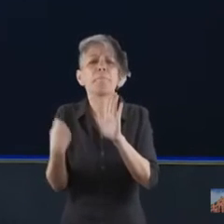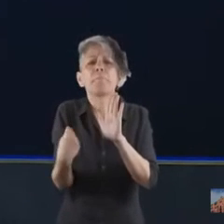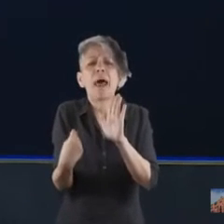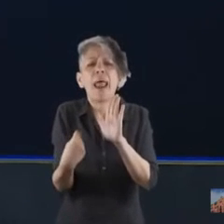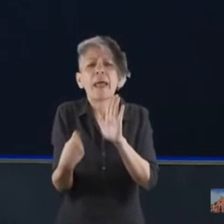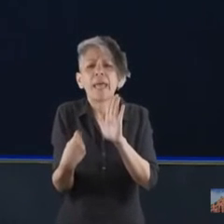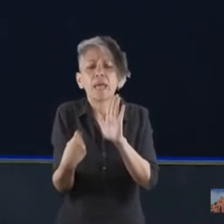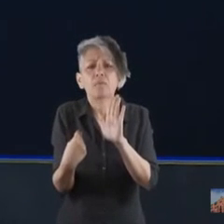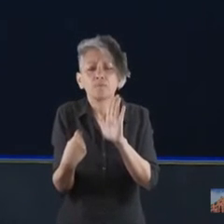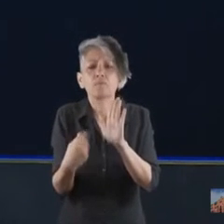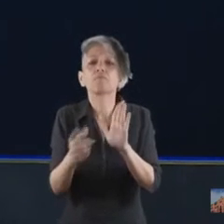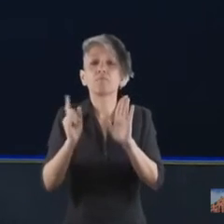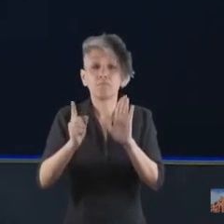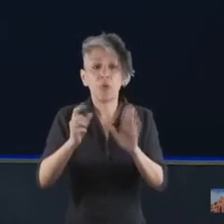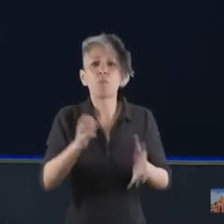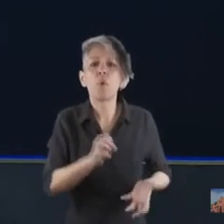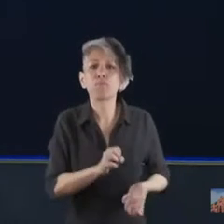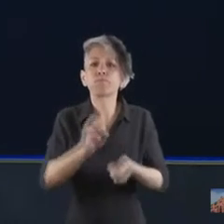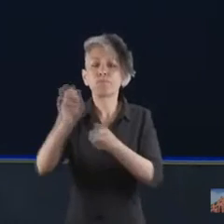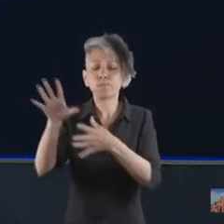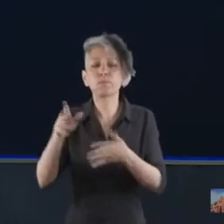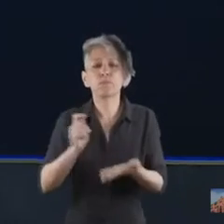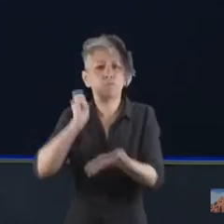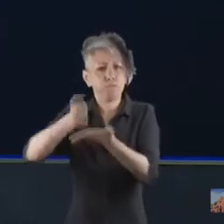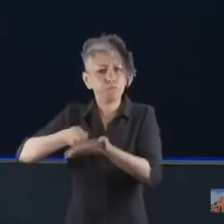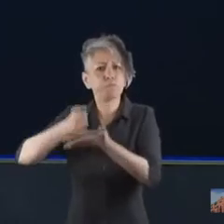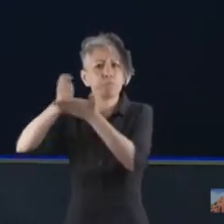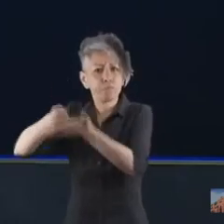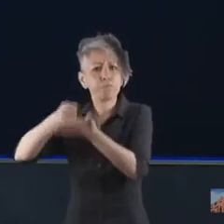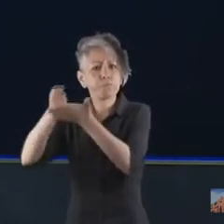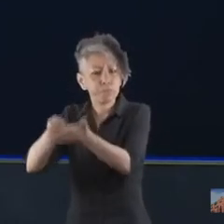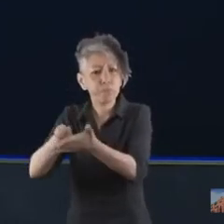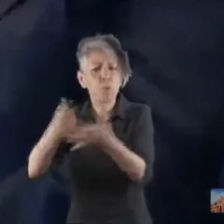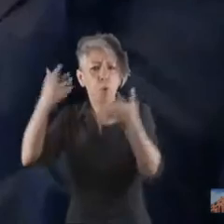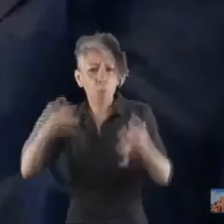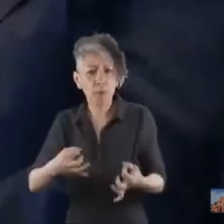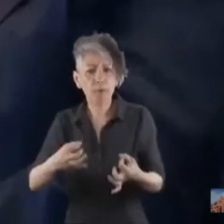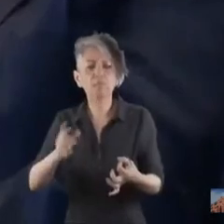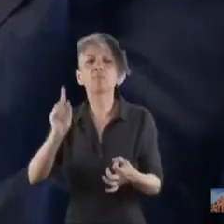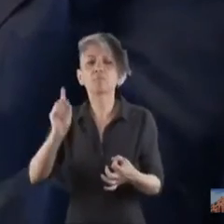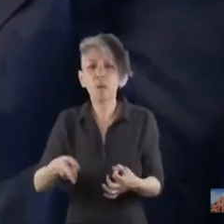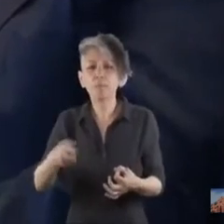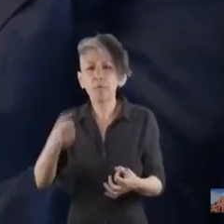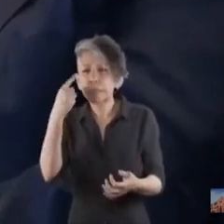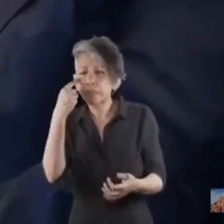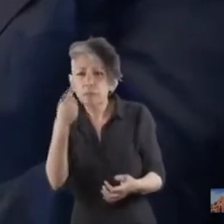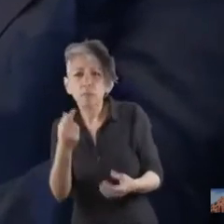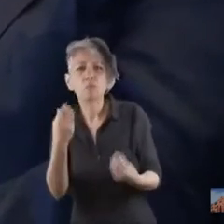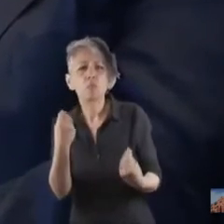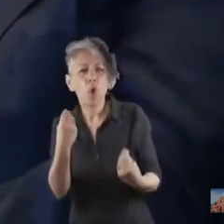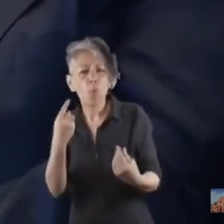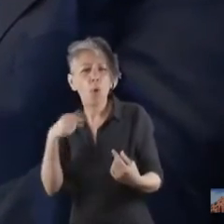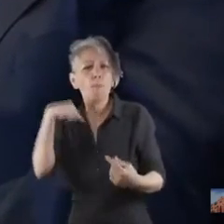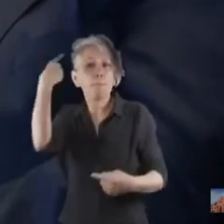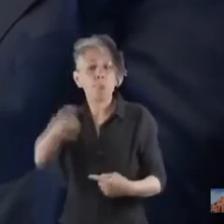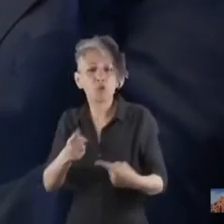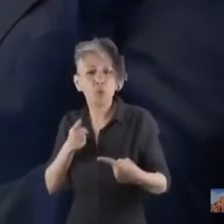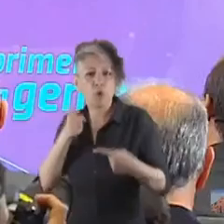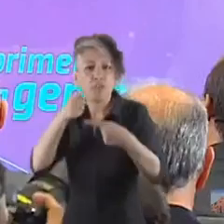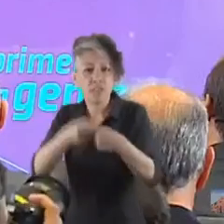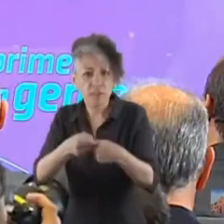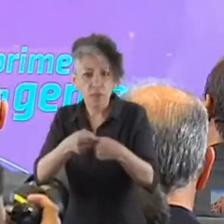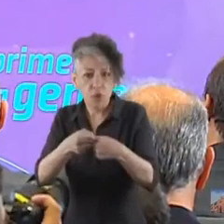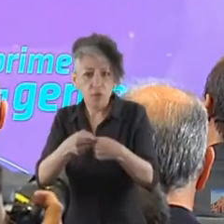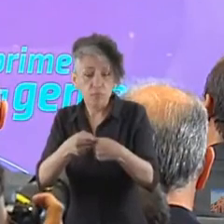con los desembolsos previstos y encarar los desafíos que les vengo resaltando a partir de estas